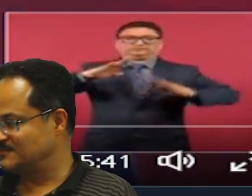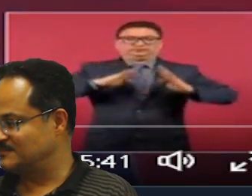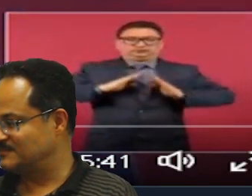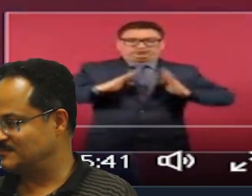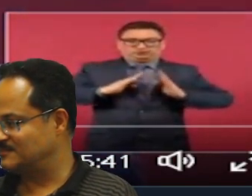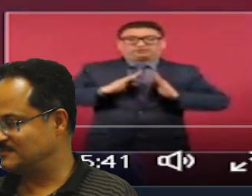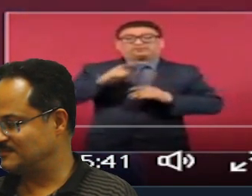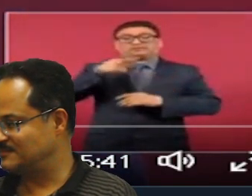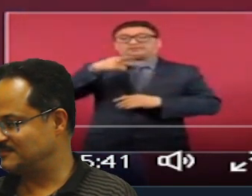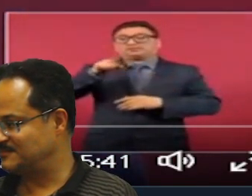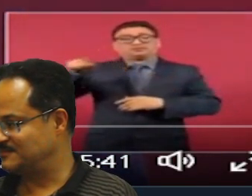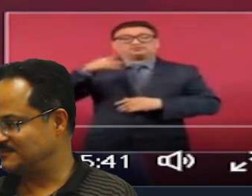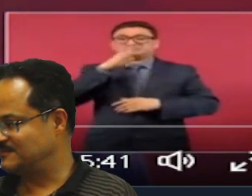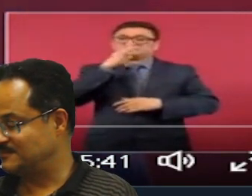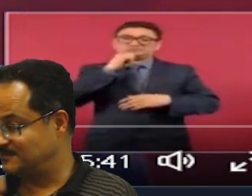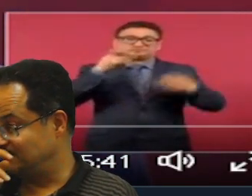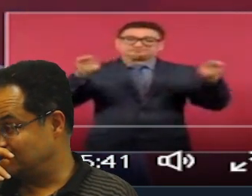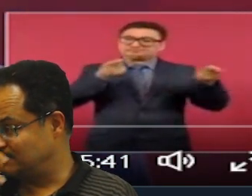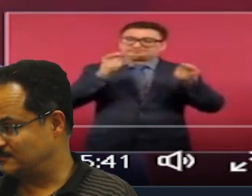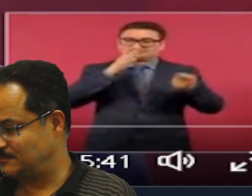Y no pudieron